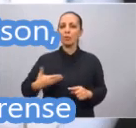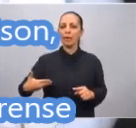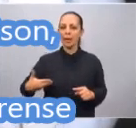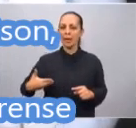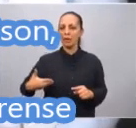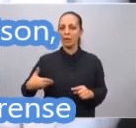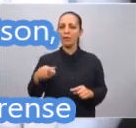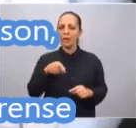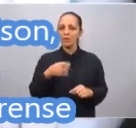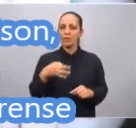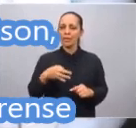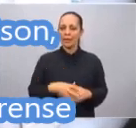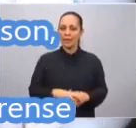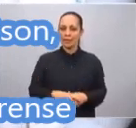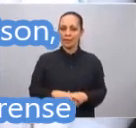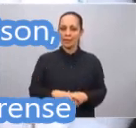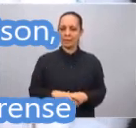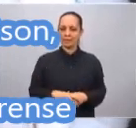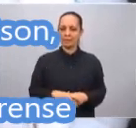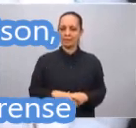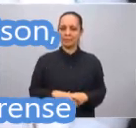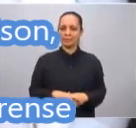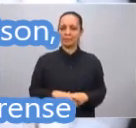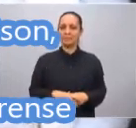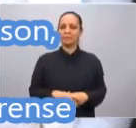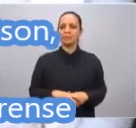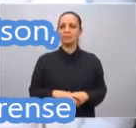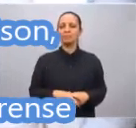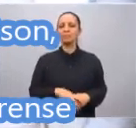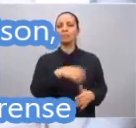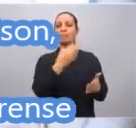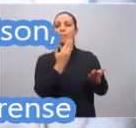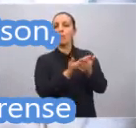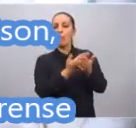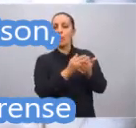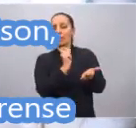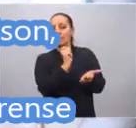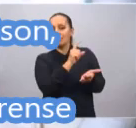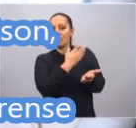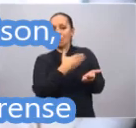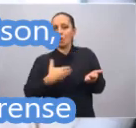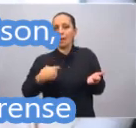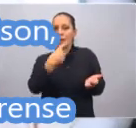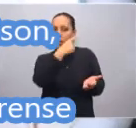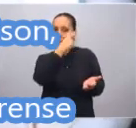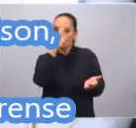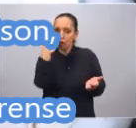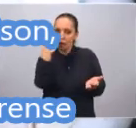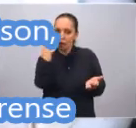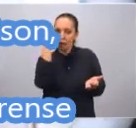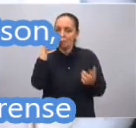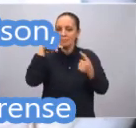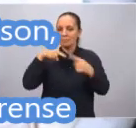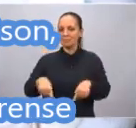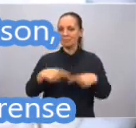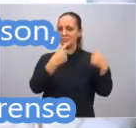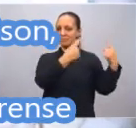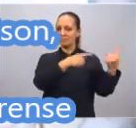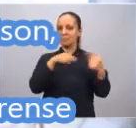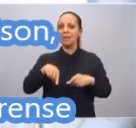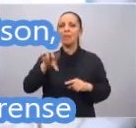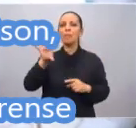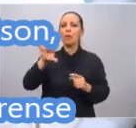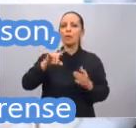novedad que contra lo que propone el gobierno nacional en la provincia de Buenos